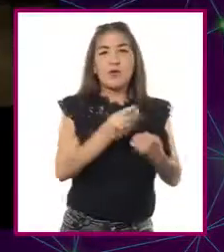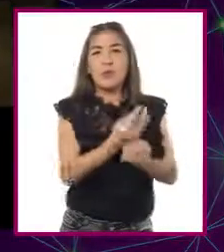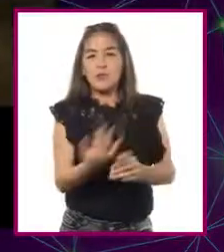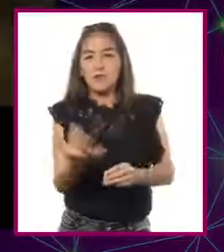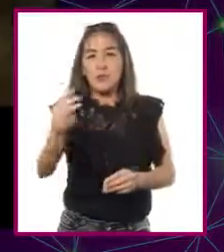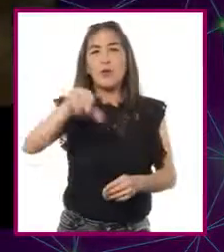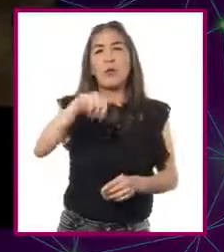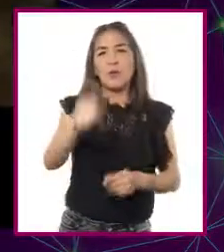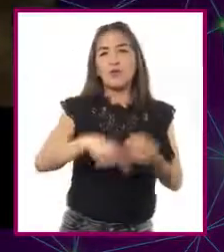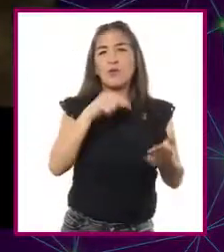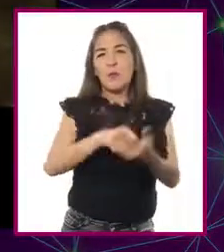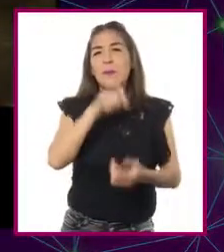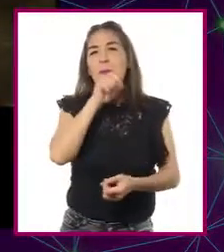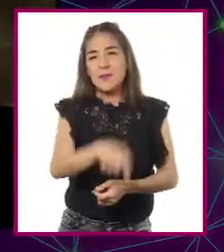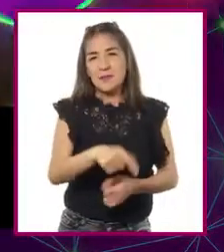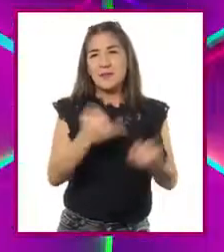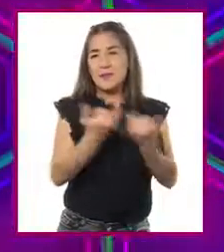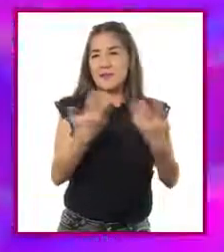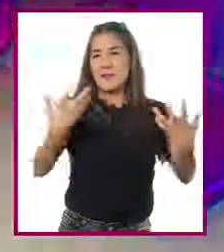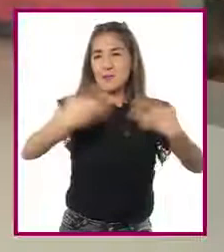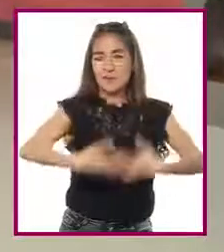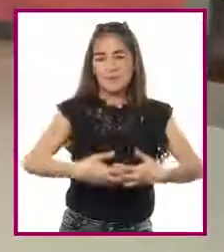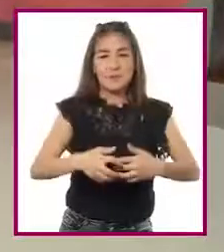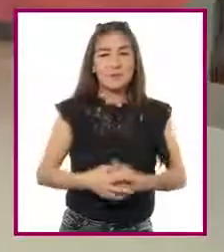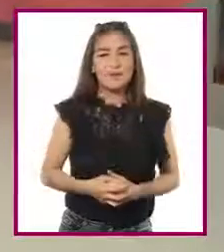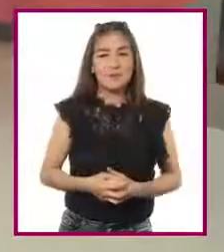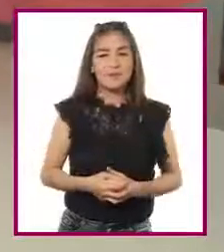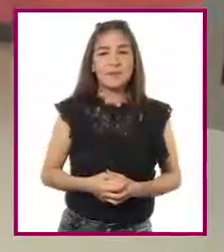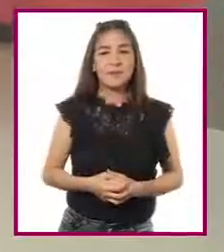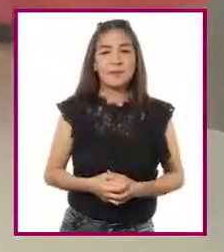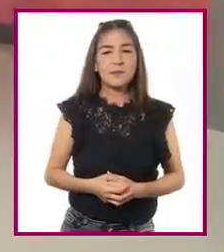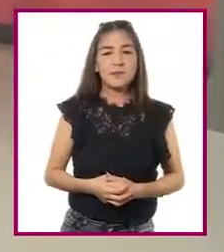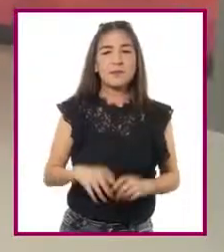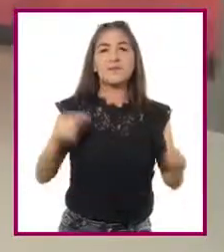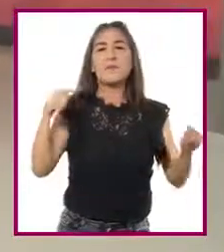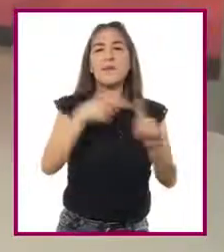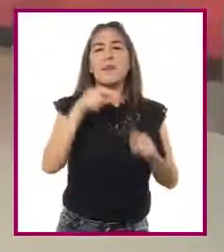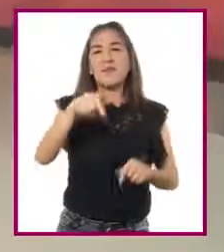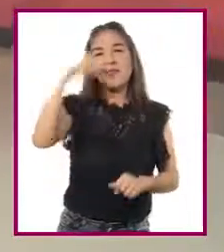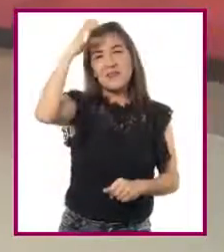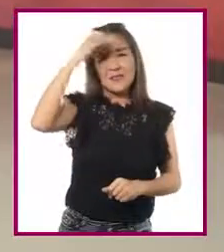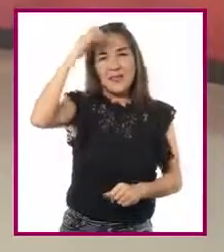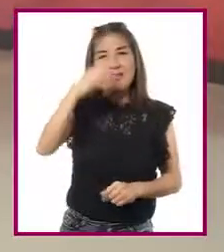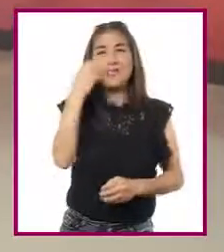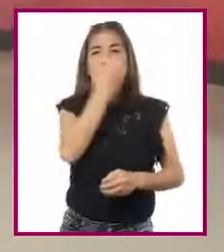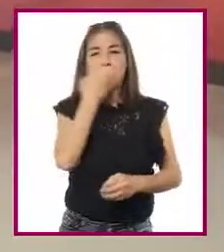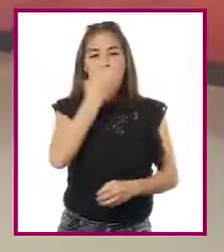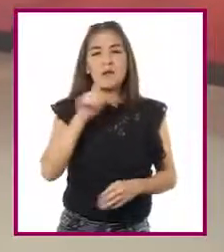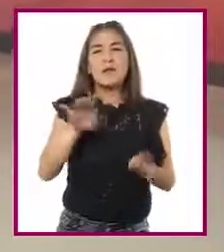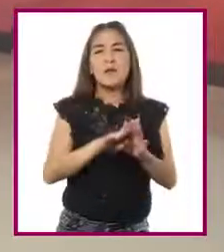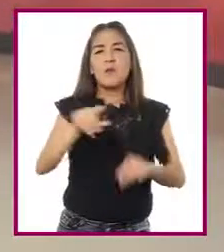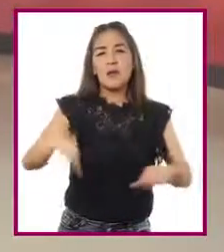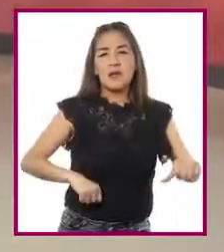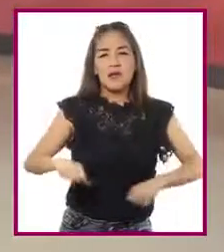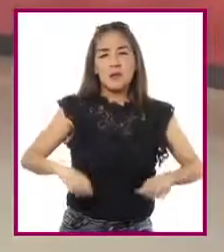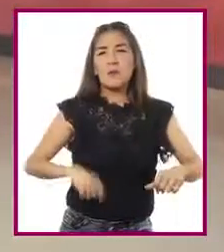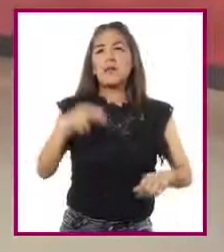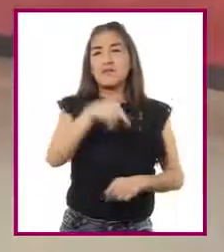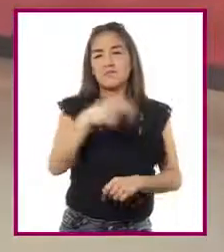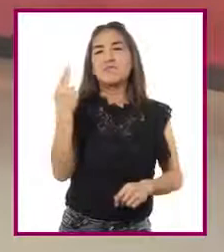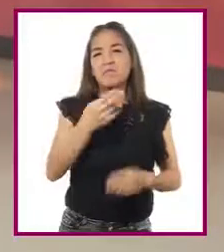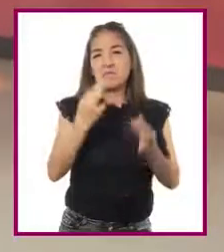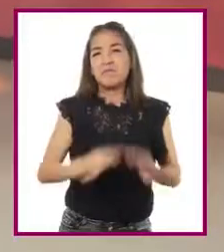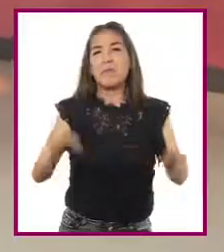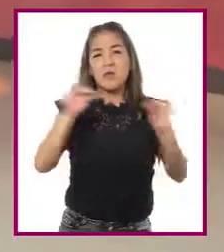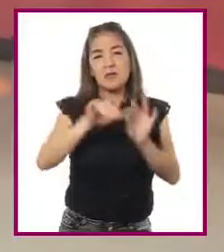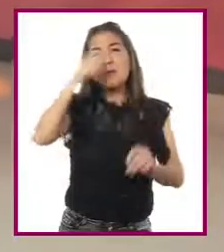partes del mismo combustible. En el contexto de la ciencia escolar, Las actividades prácticas son muy importantes, pues nos